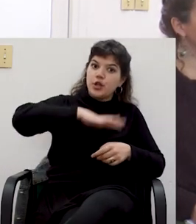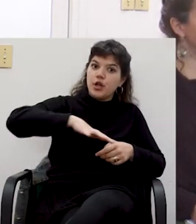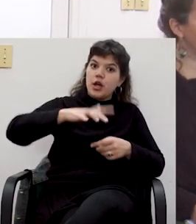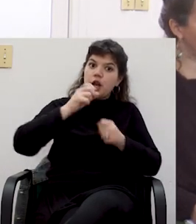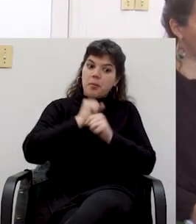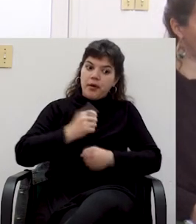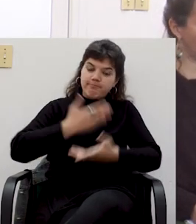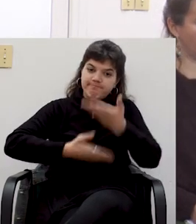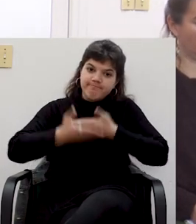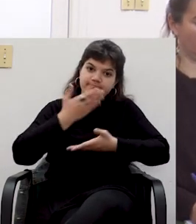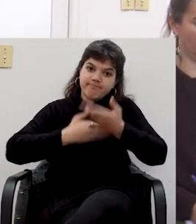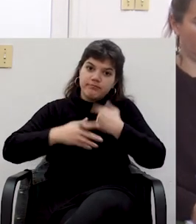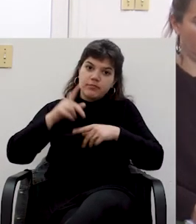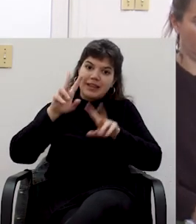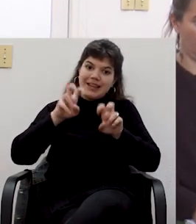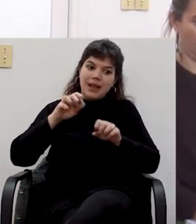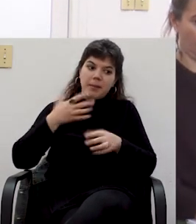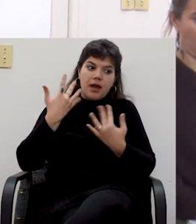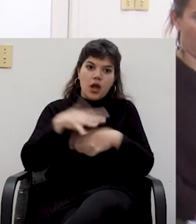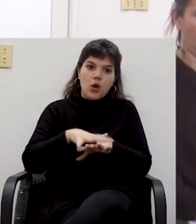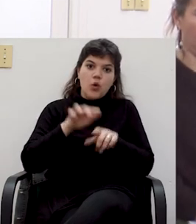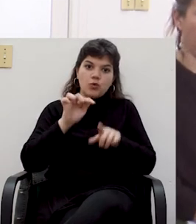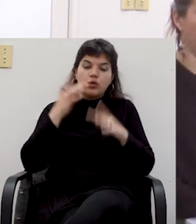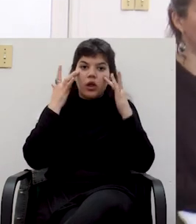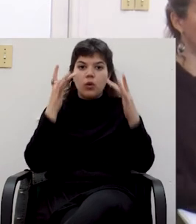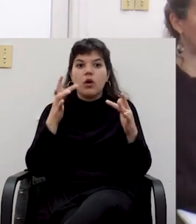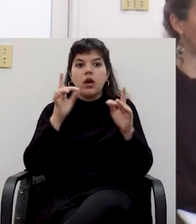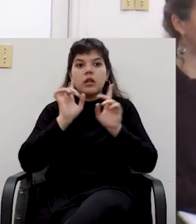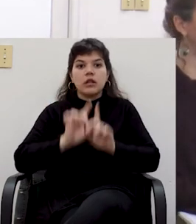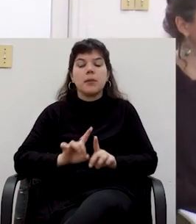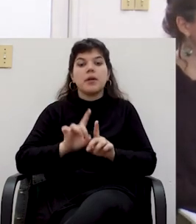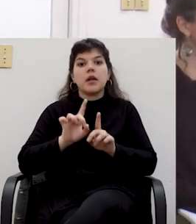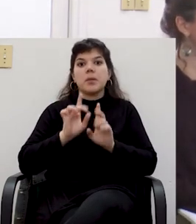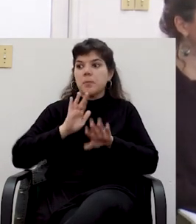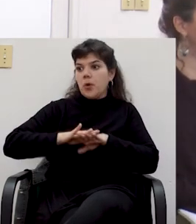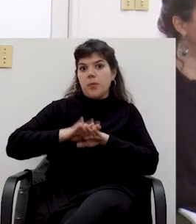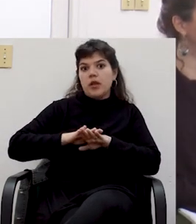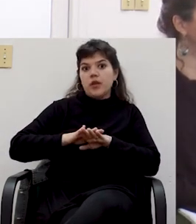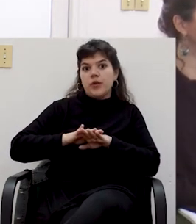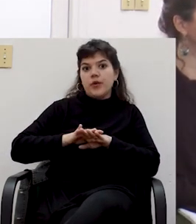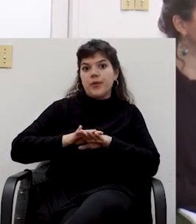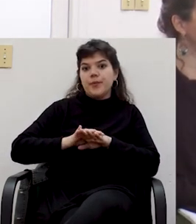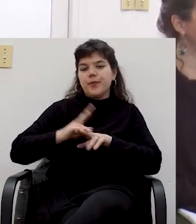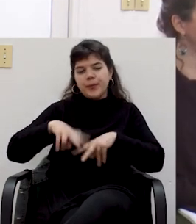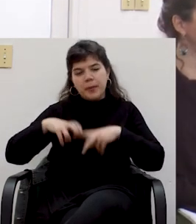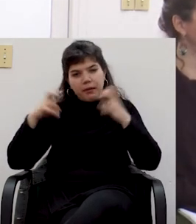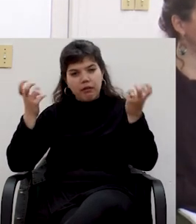se contribuye a la inclusión educativa y al mismo tiempo desde la extensión y la investigación,